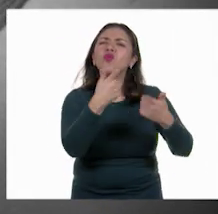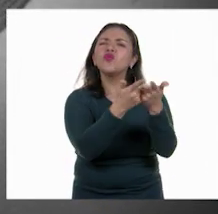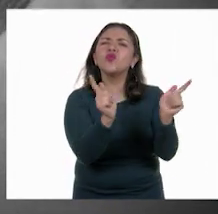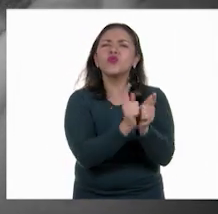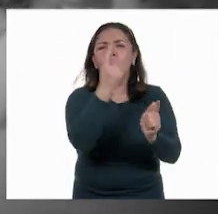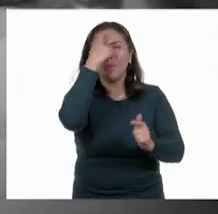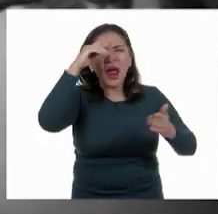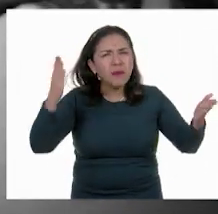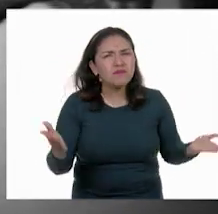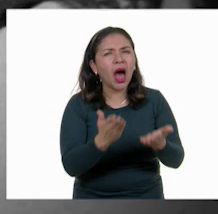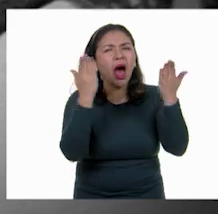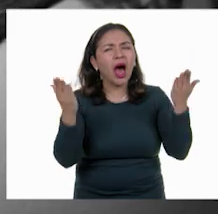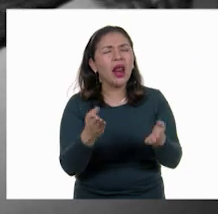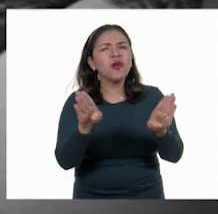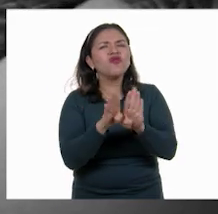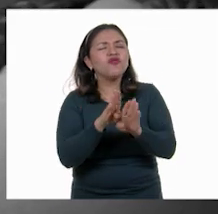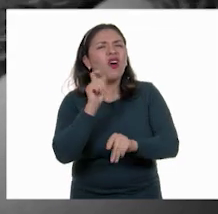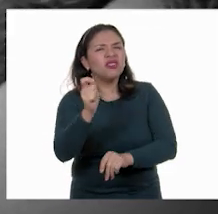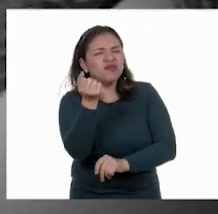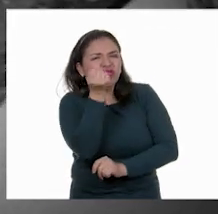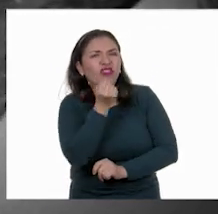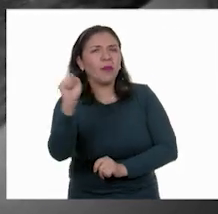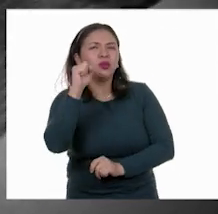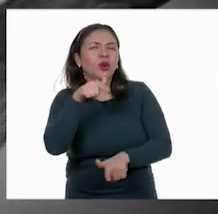la exitosa trayectoria de la compañía.